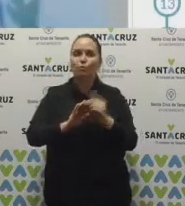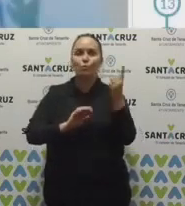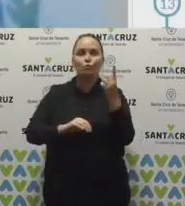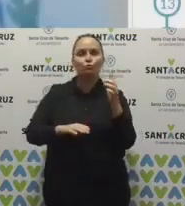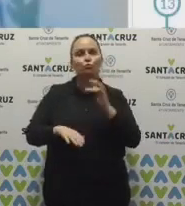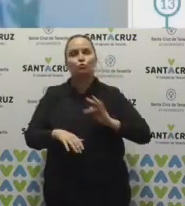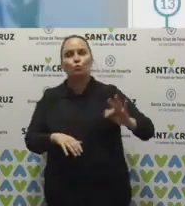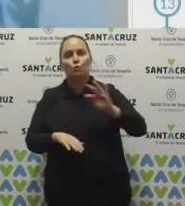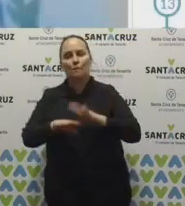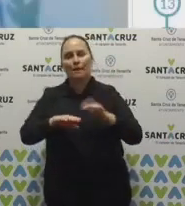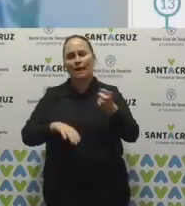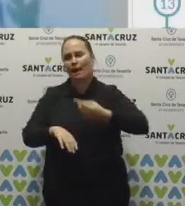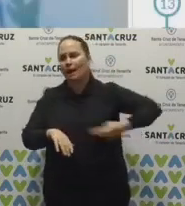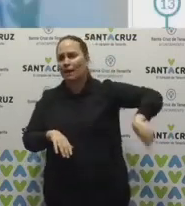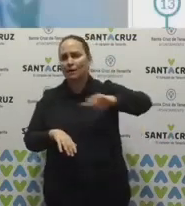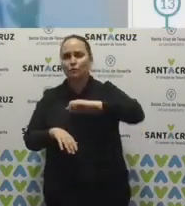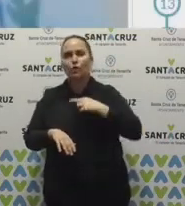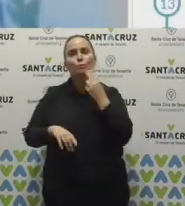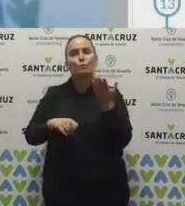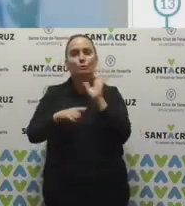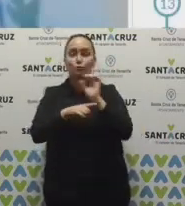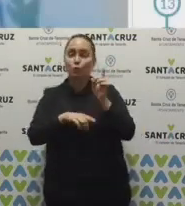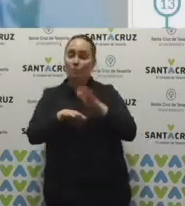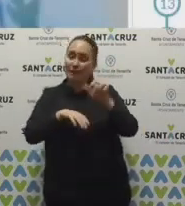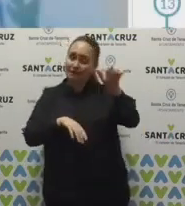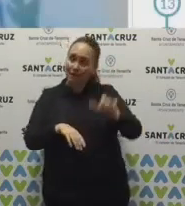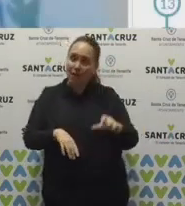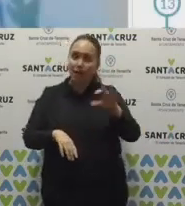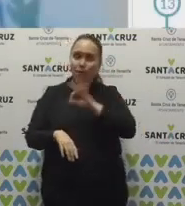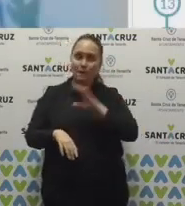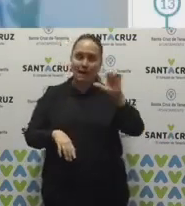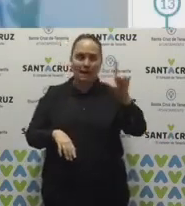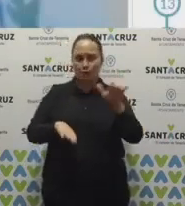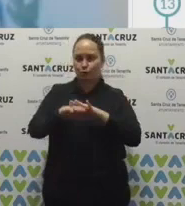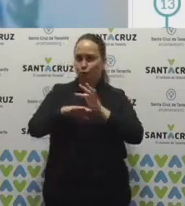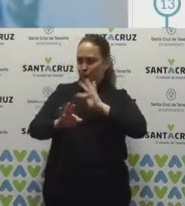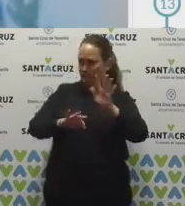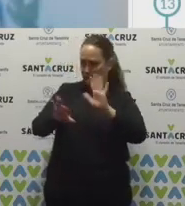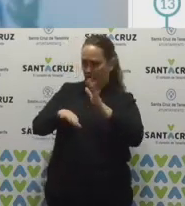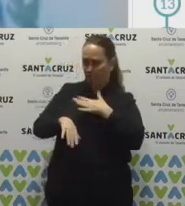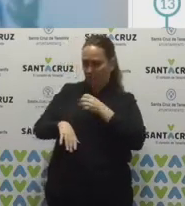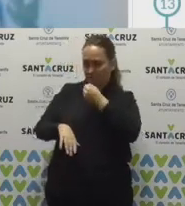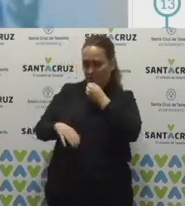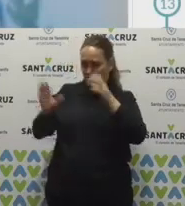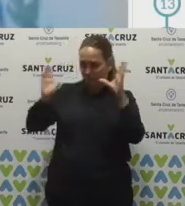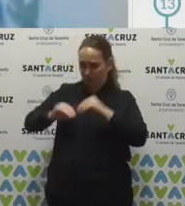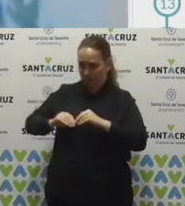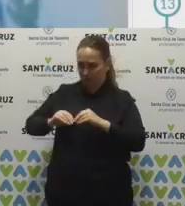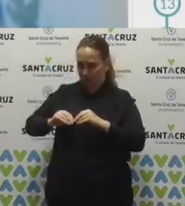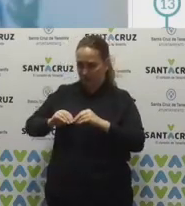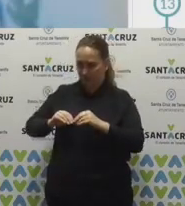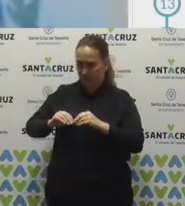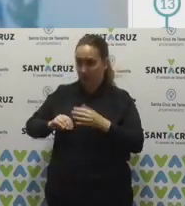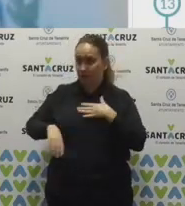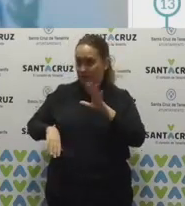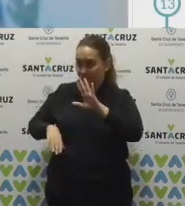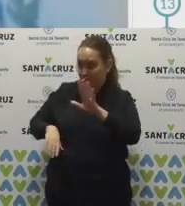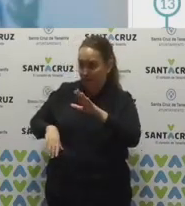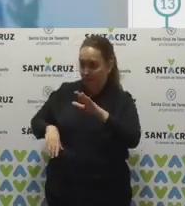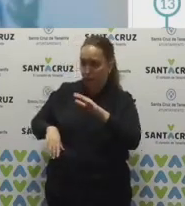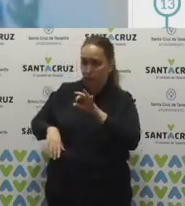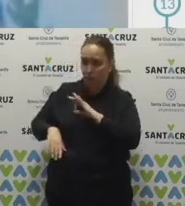portavoces que han intervenido y no solo para doña elena doña elena no tiene usted la palabra por favor podría quitar él doña elena